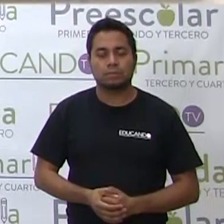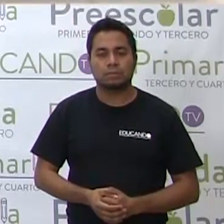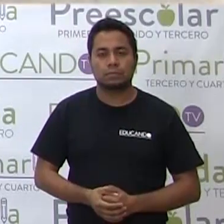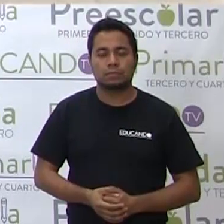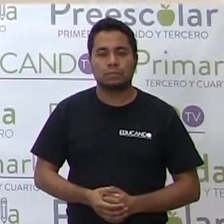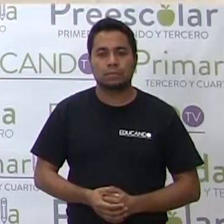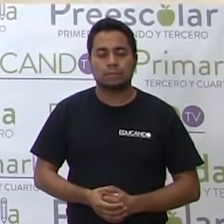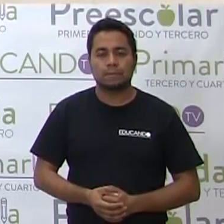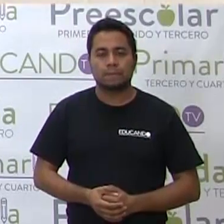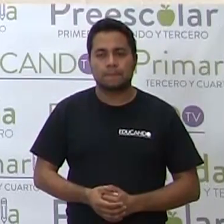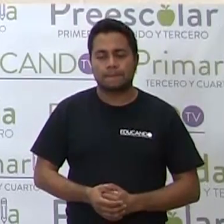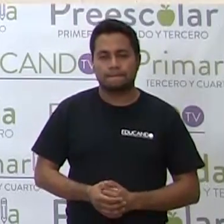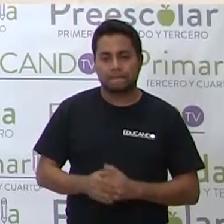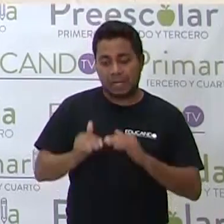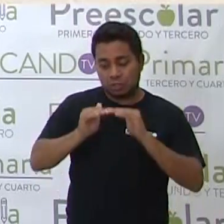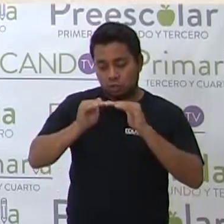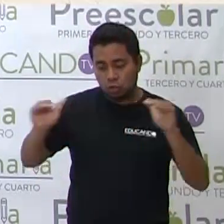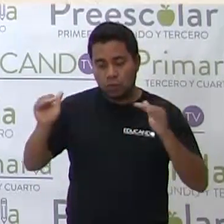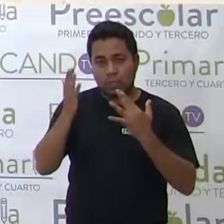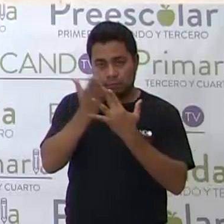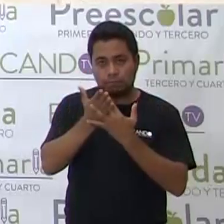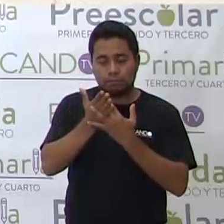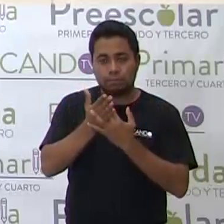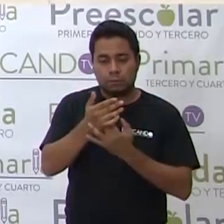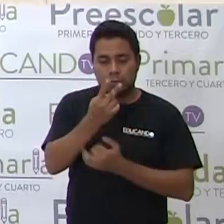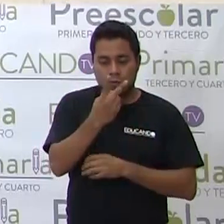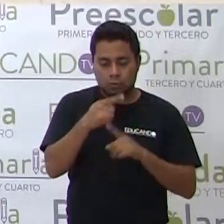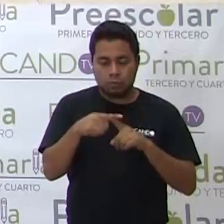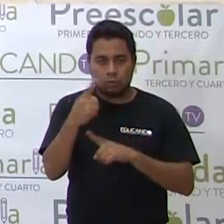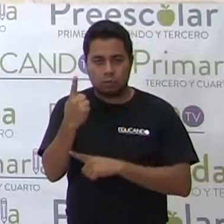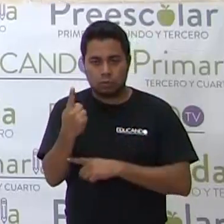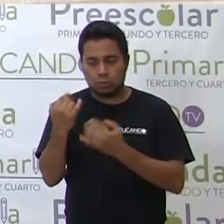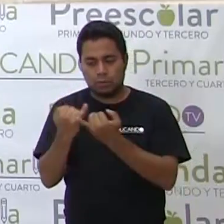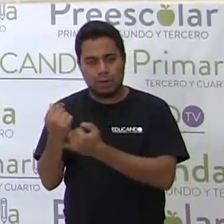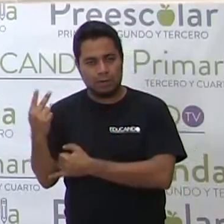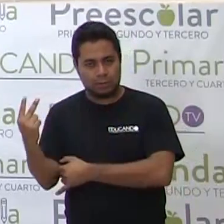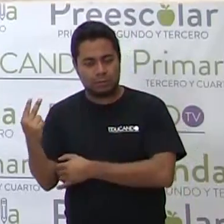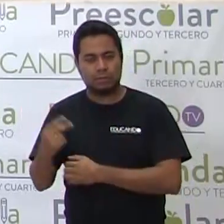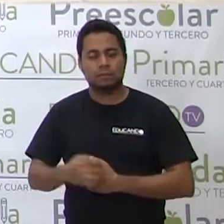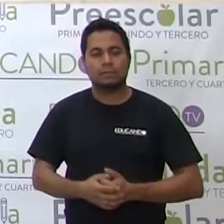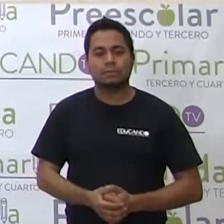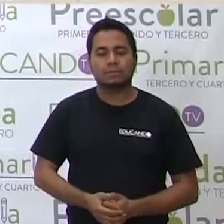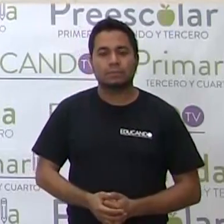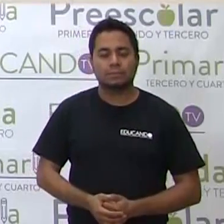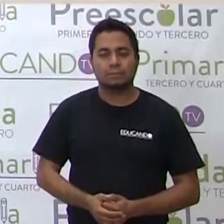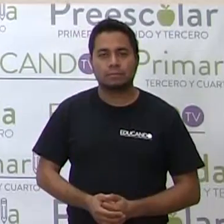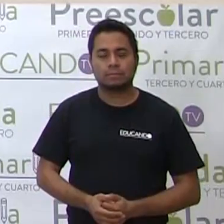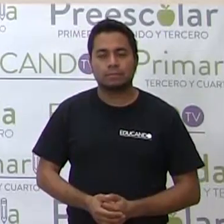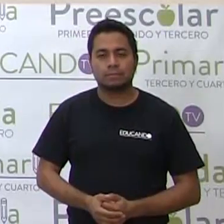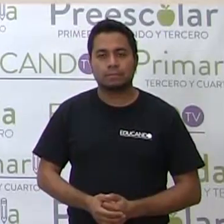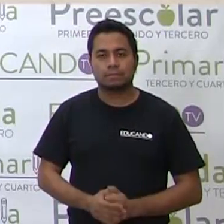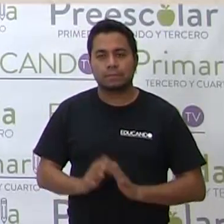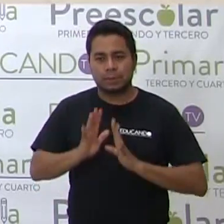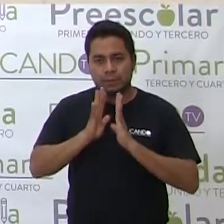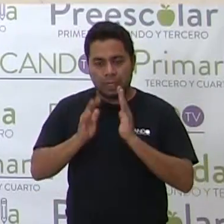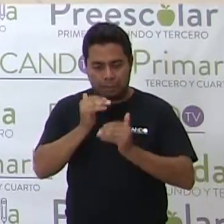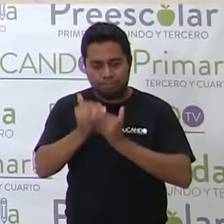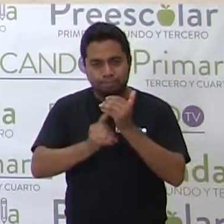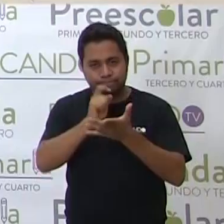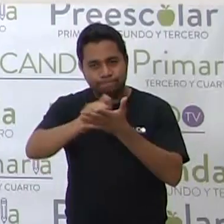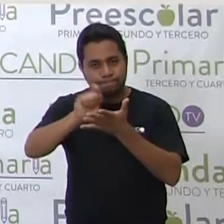48 sobre 2 * 1 2 ya los estamos